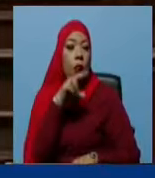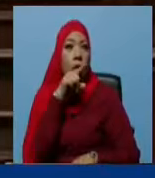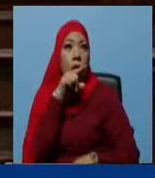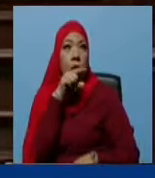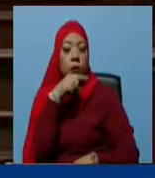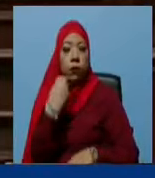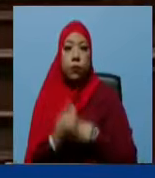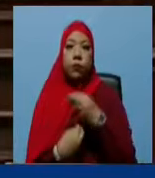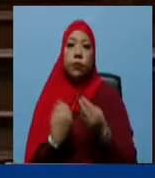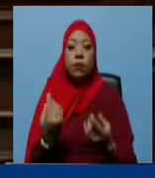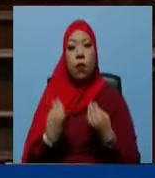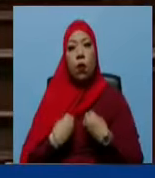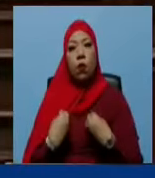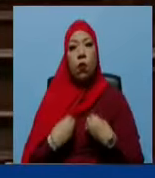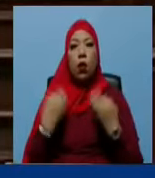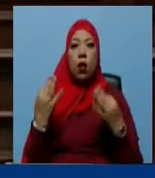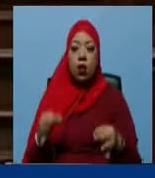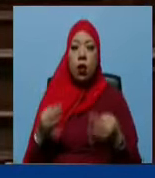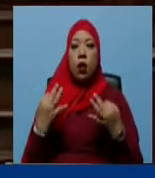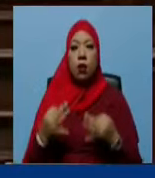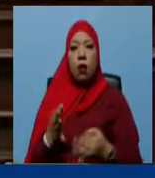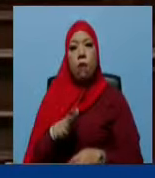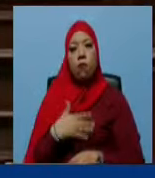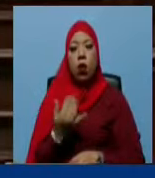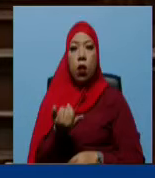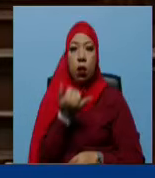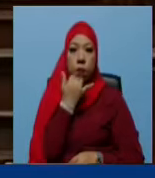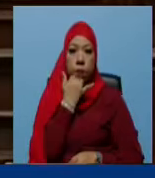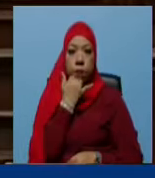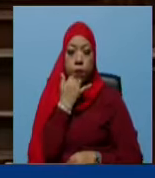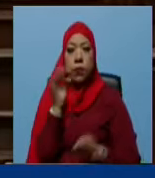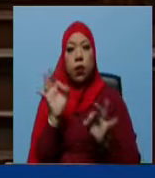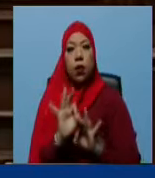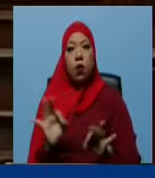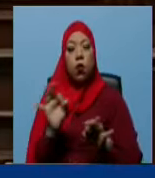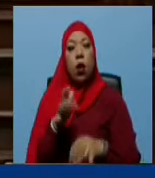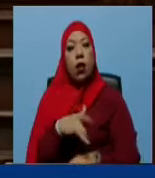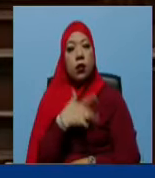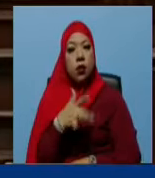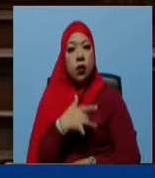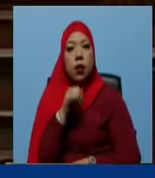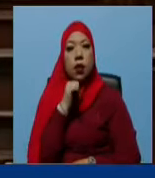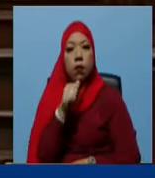Son cosas que pasan en la vida. Eso se puede corregir, pues. Nadie se sienta mal.